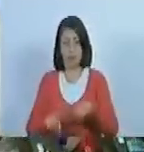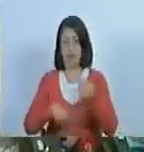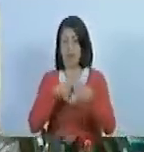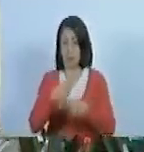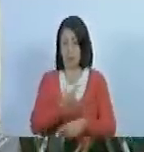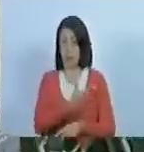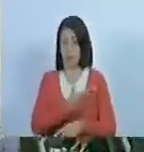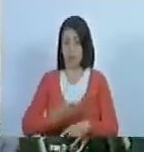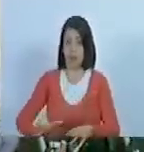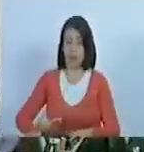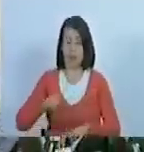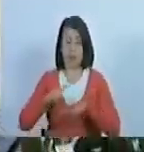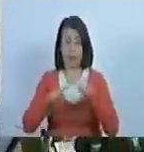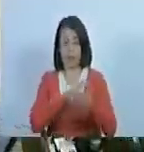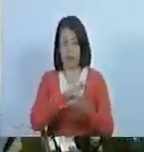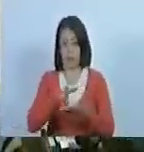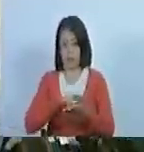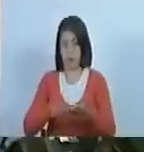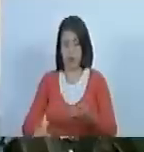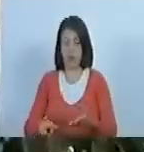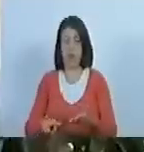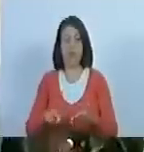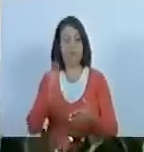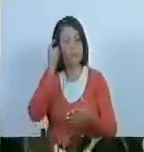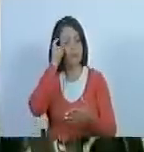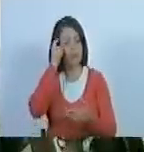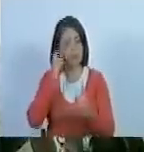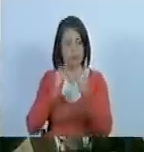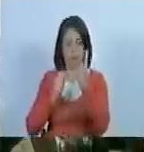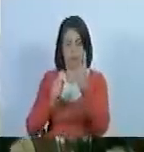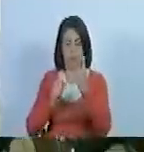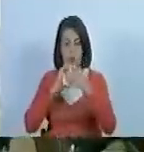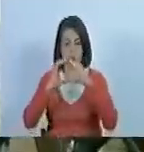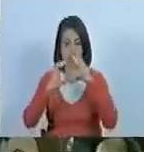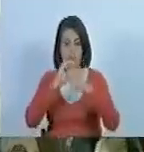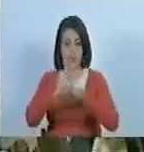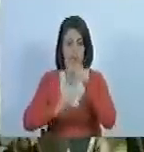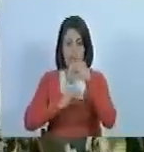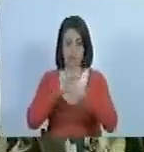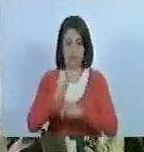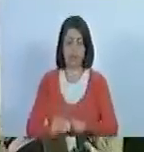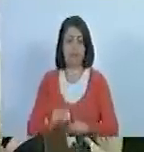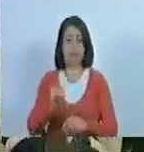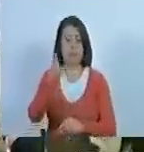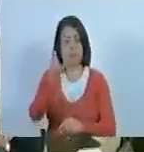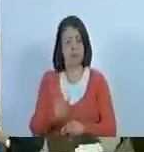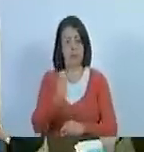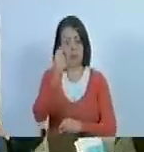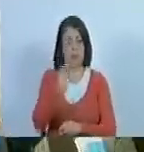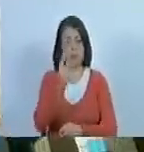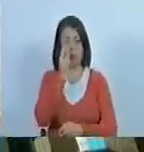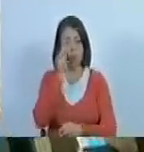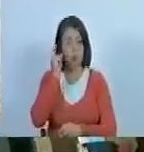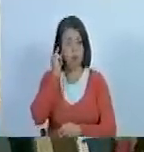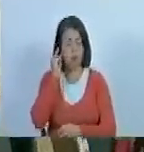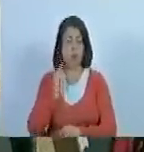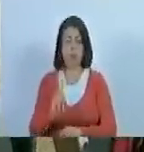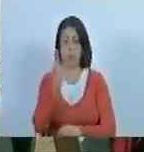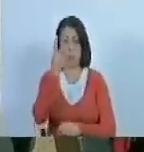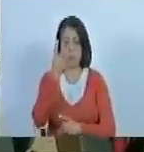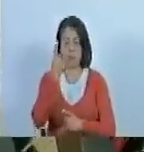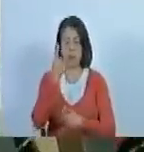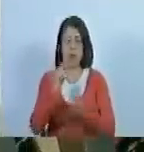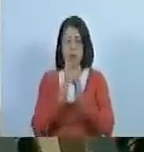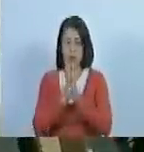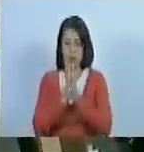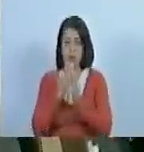continuación, el presidente ordenó dar lectura a la cuenta. Primero, comunicaciones suscritas por las ciudadanas diputadas y los ciudadanos diputados